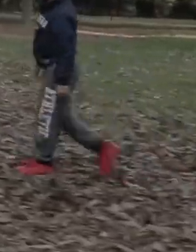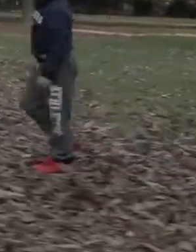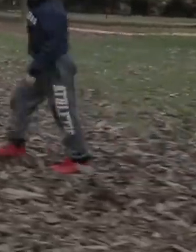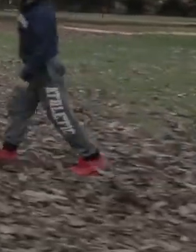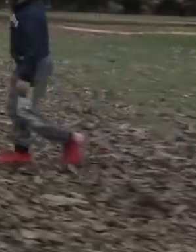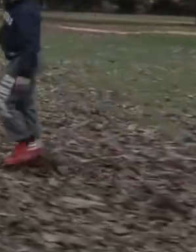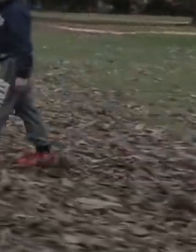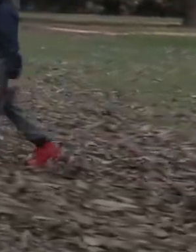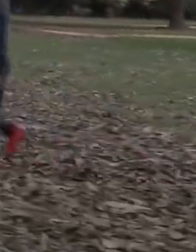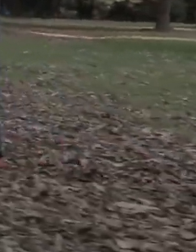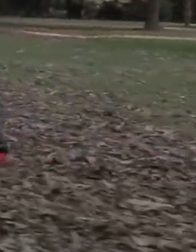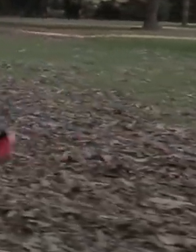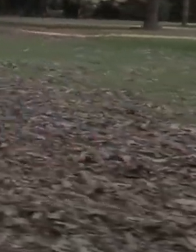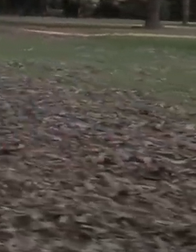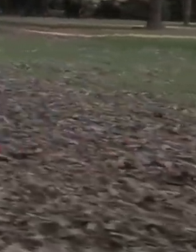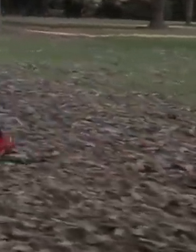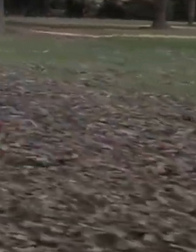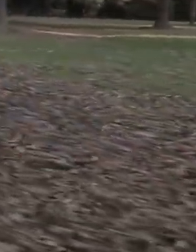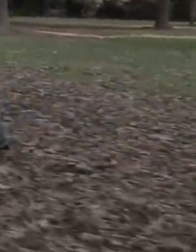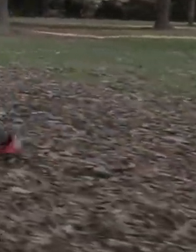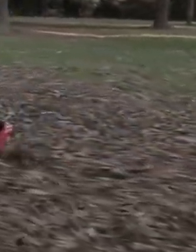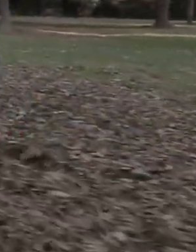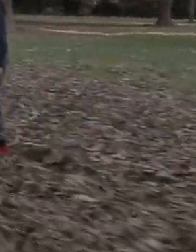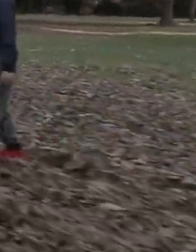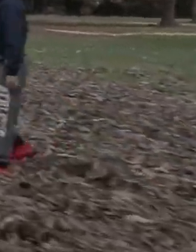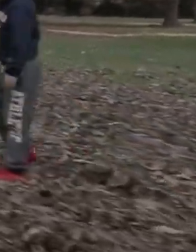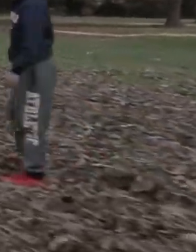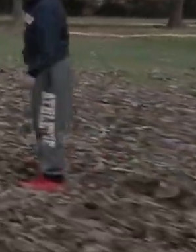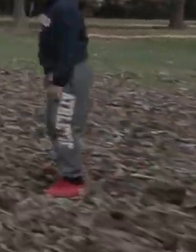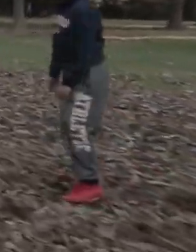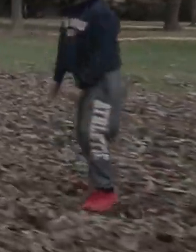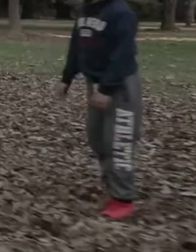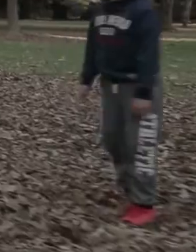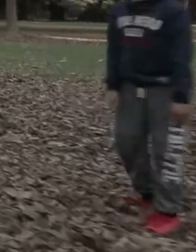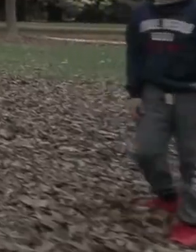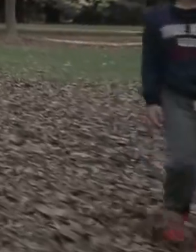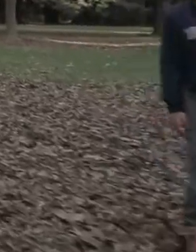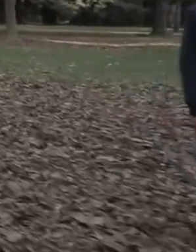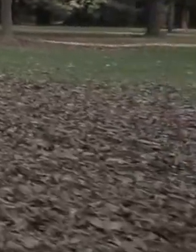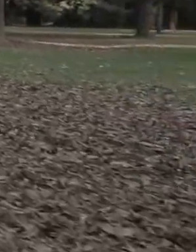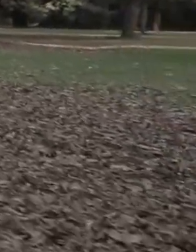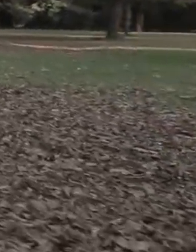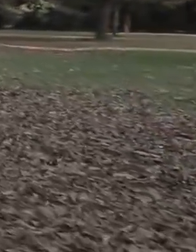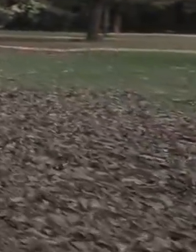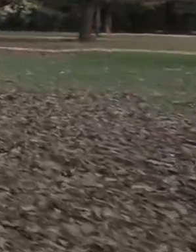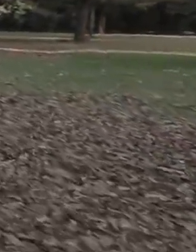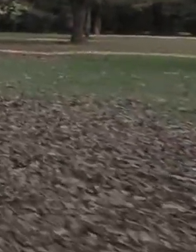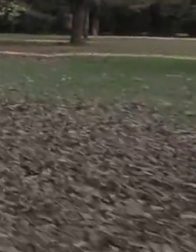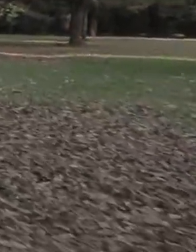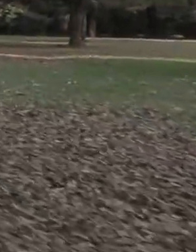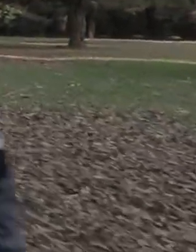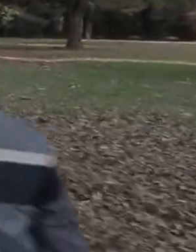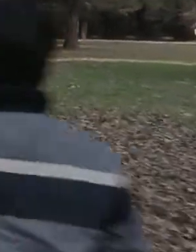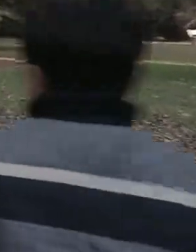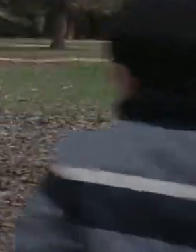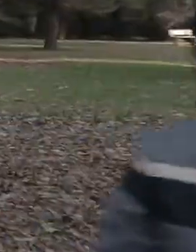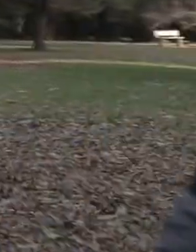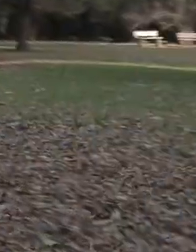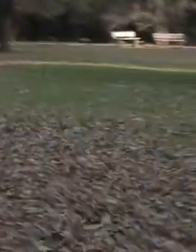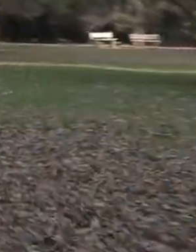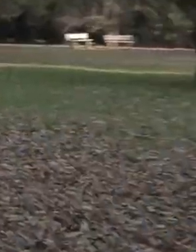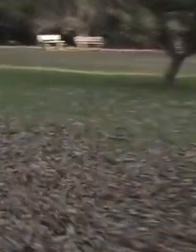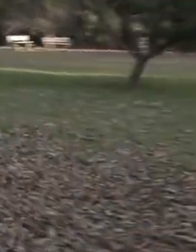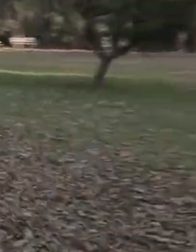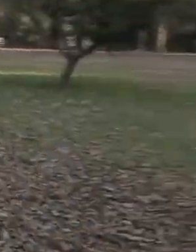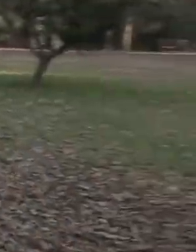Algunos de los niños quieren subir a un enorme árbol. Su mamá los ayuda. No, sí, va a ser bien.